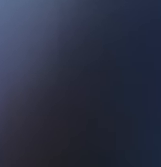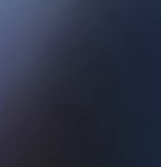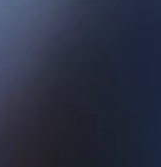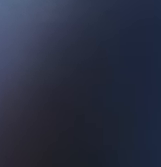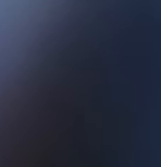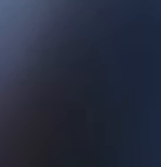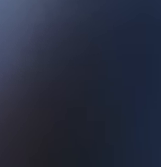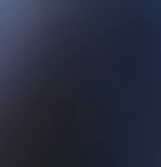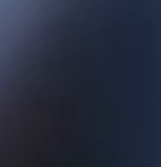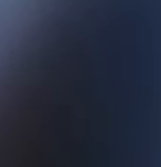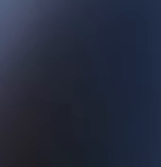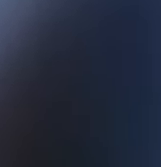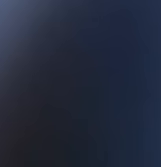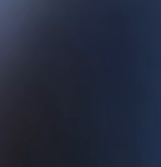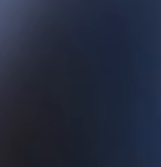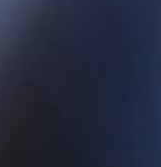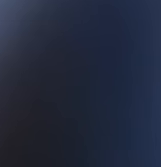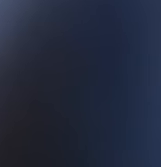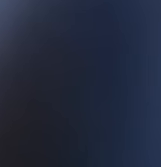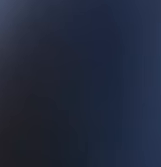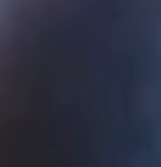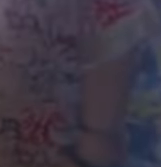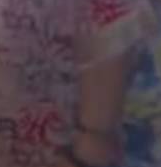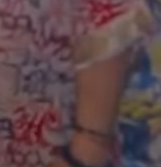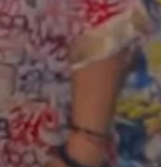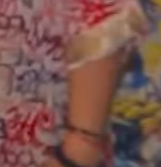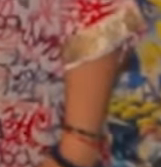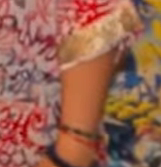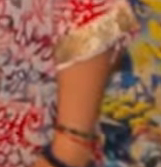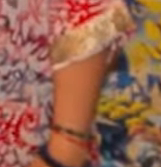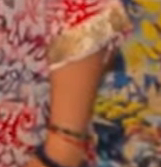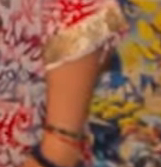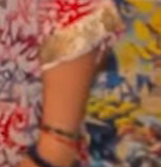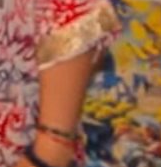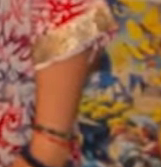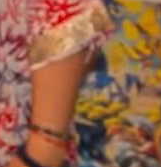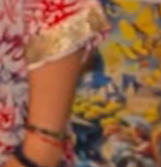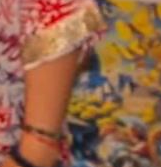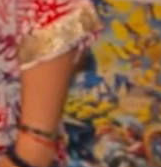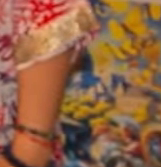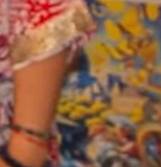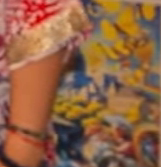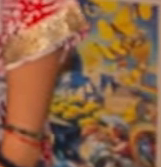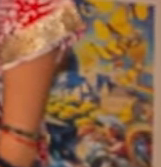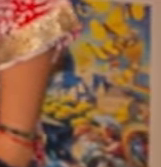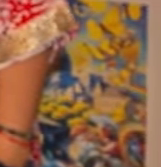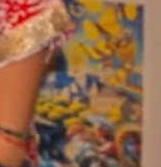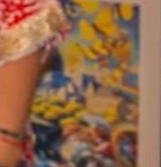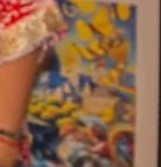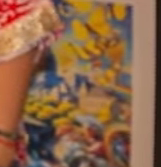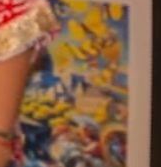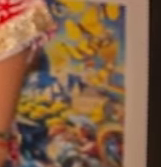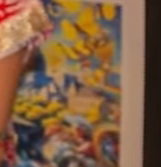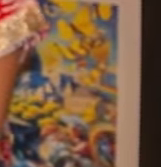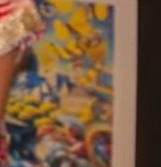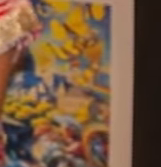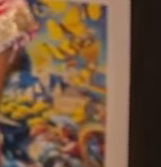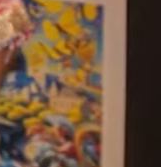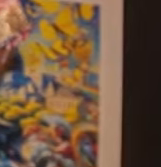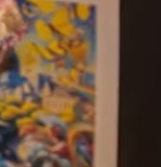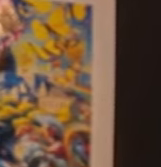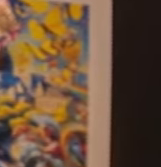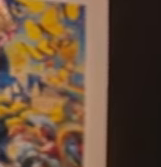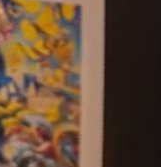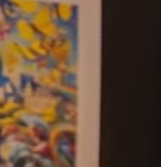Honduras, República Dominicana, Panamá y México. Esta selección es una muestra de la diversidad del arte